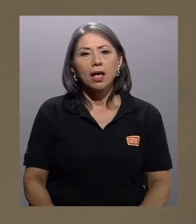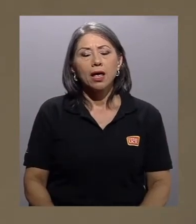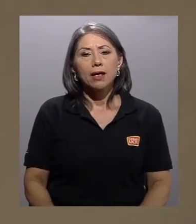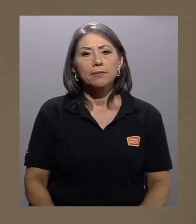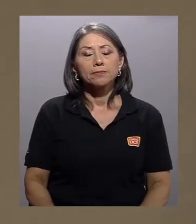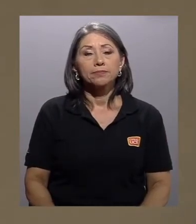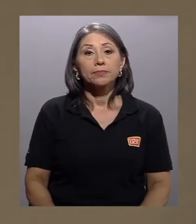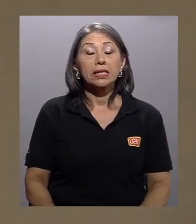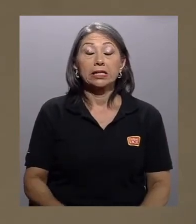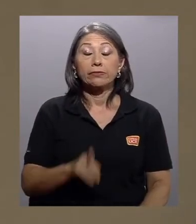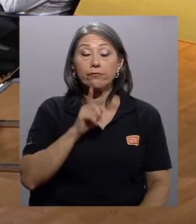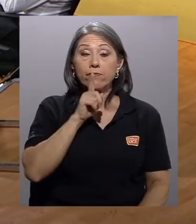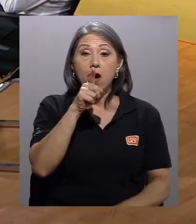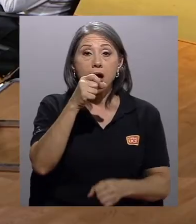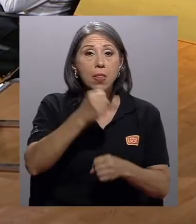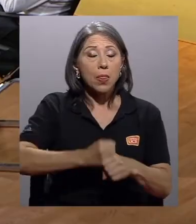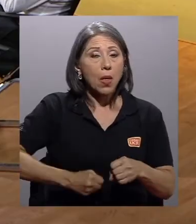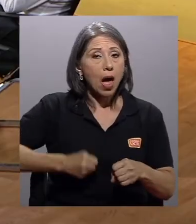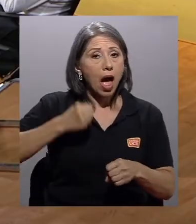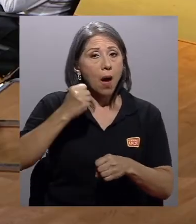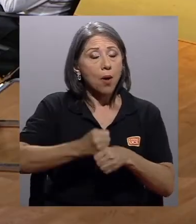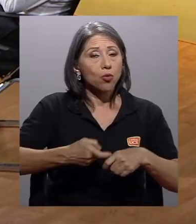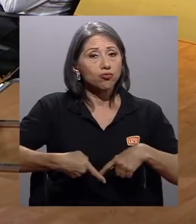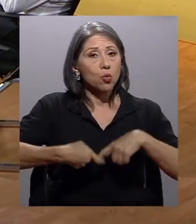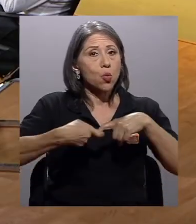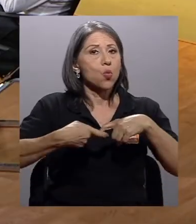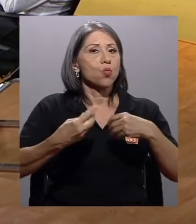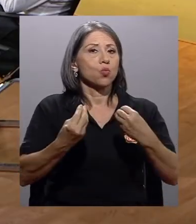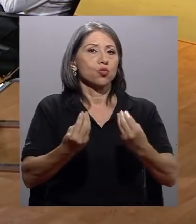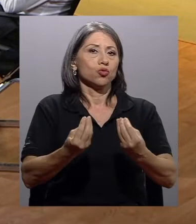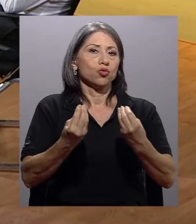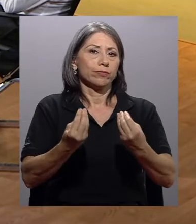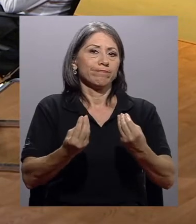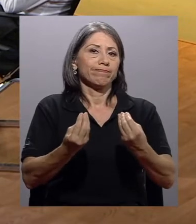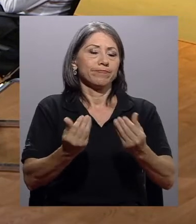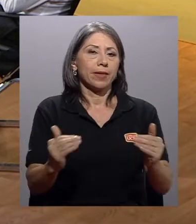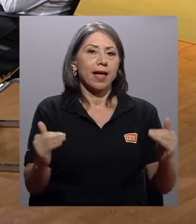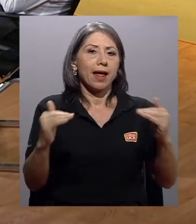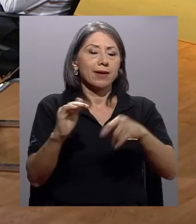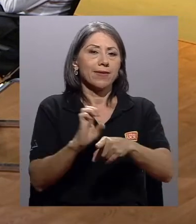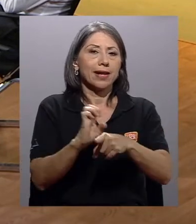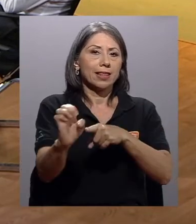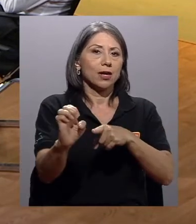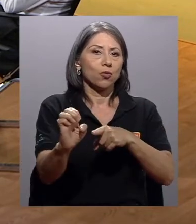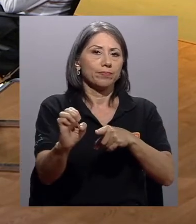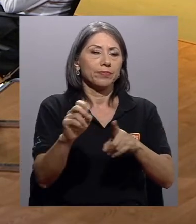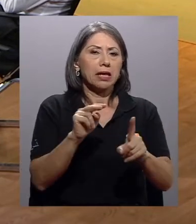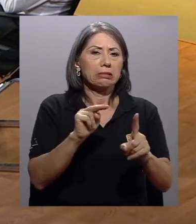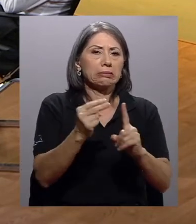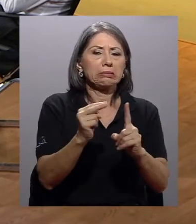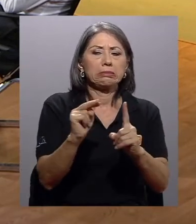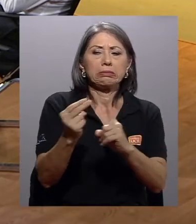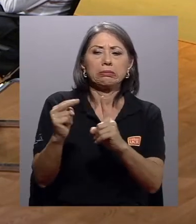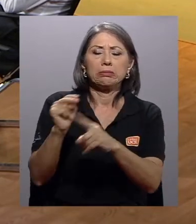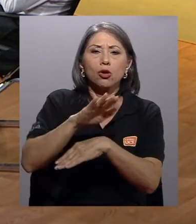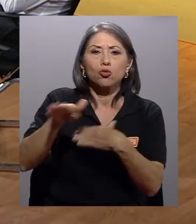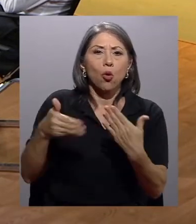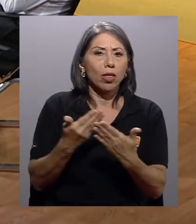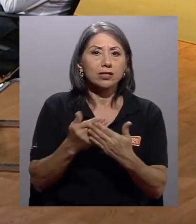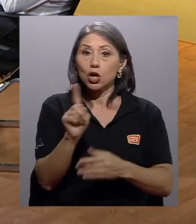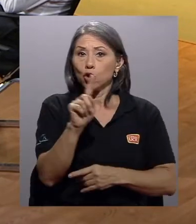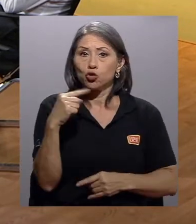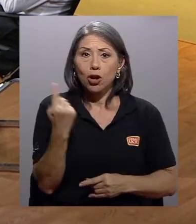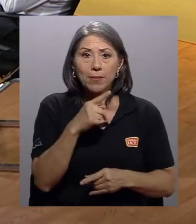Me parece que es mucho el trabajo que se tiene que hacer éticamente desde todas las perspectivas, no